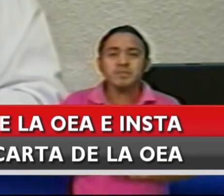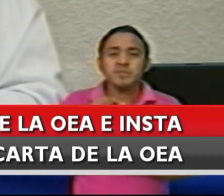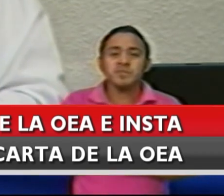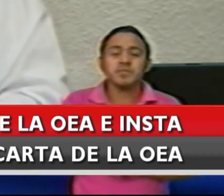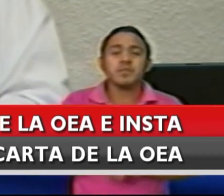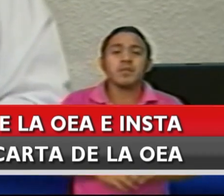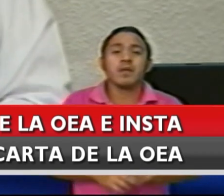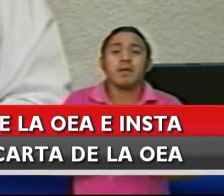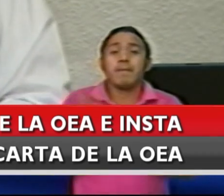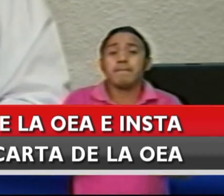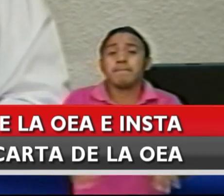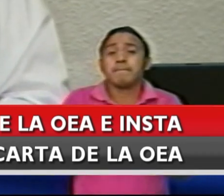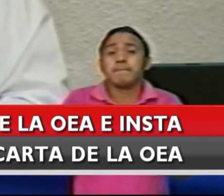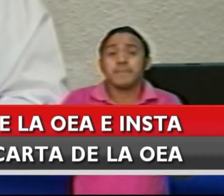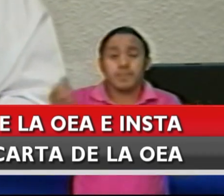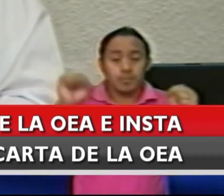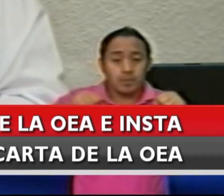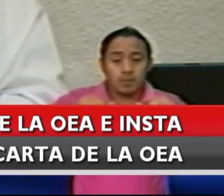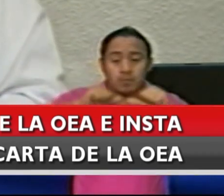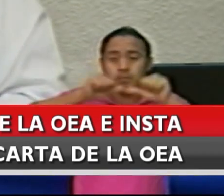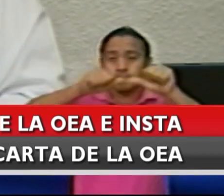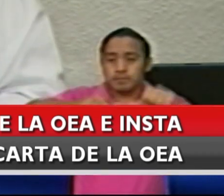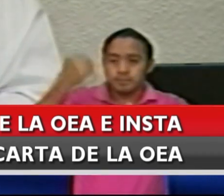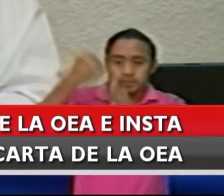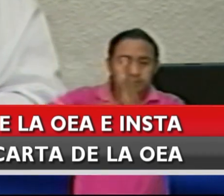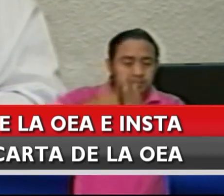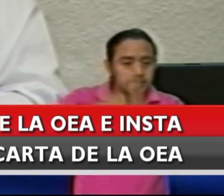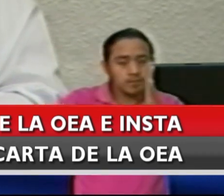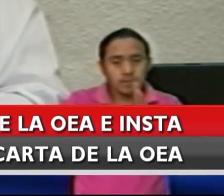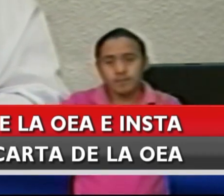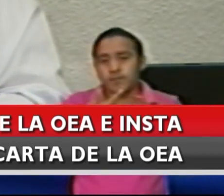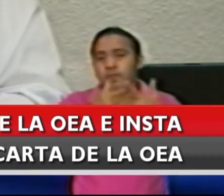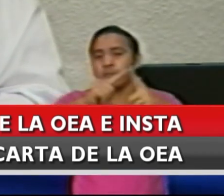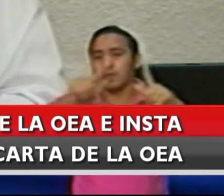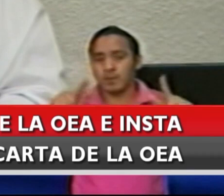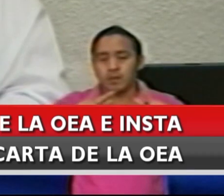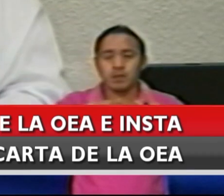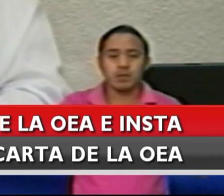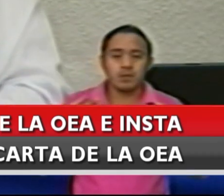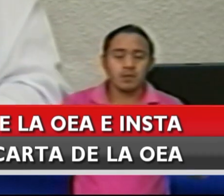injerencista, para que juntos continuemos defendiendo la soberanía